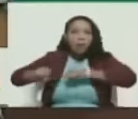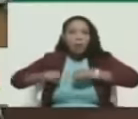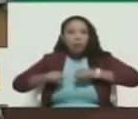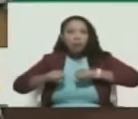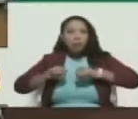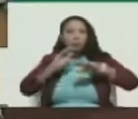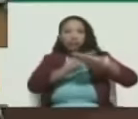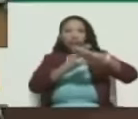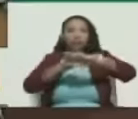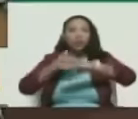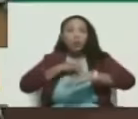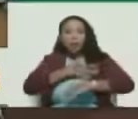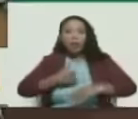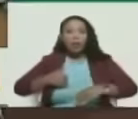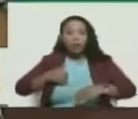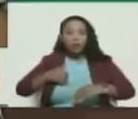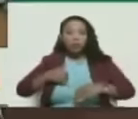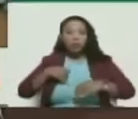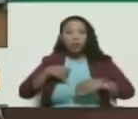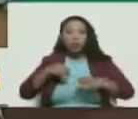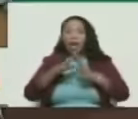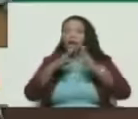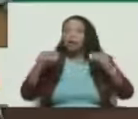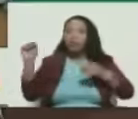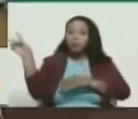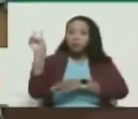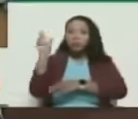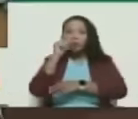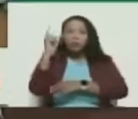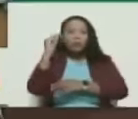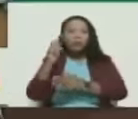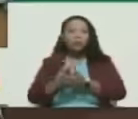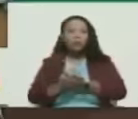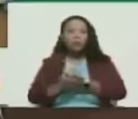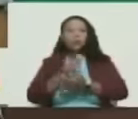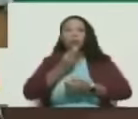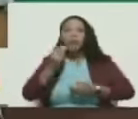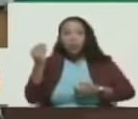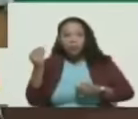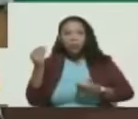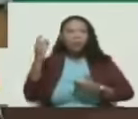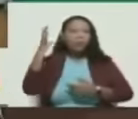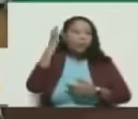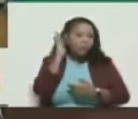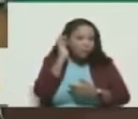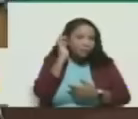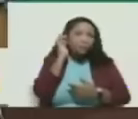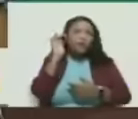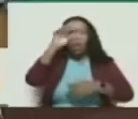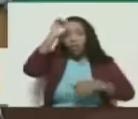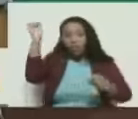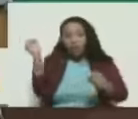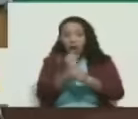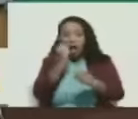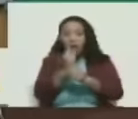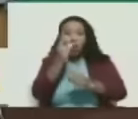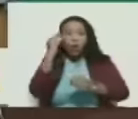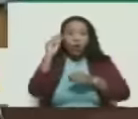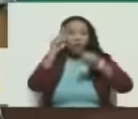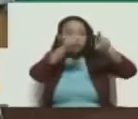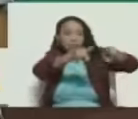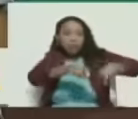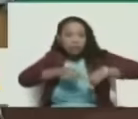convocatoria. Nosotros queremos convocar a todos los venezolanos y venezolanas, a la juventud, a las mujeres, a los trabajadores, a los